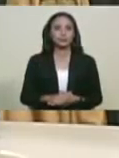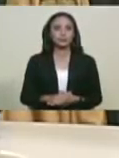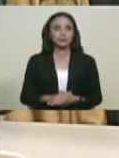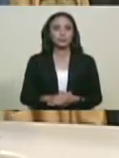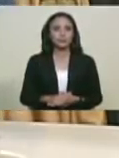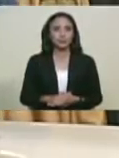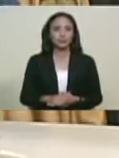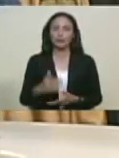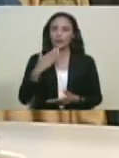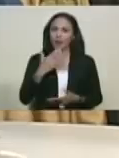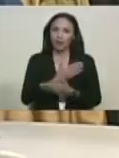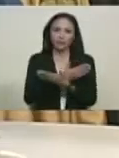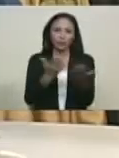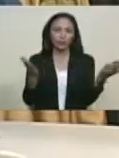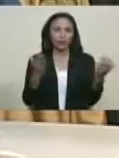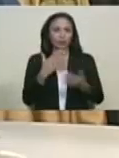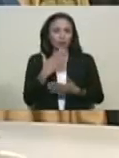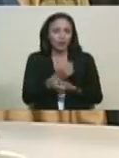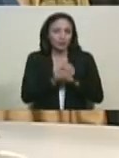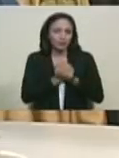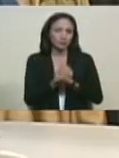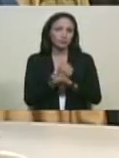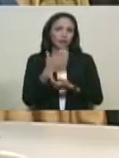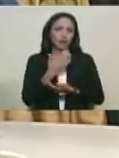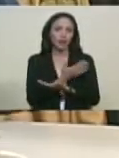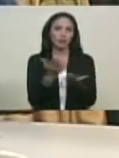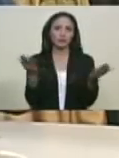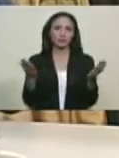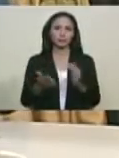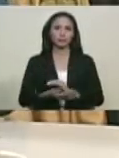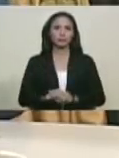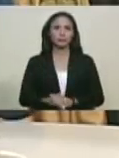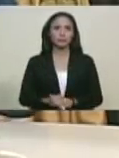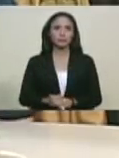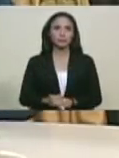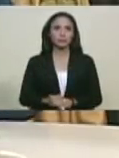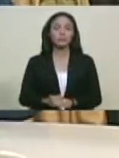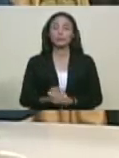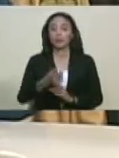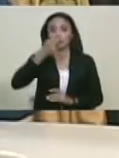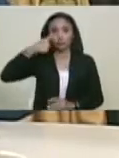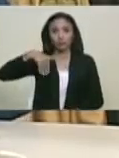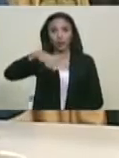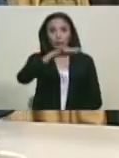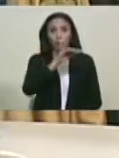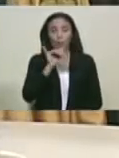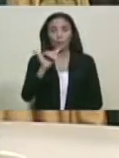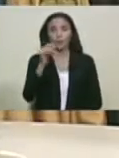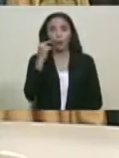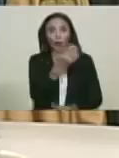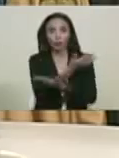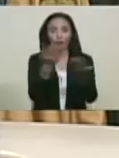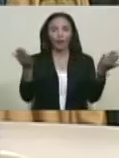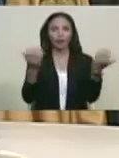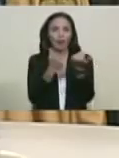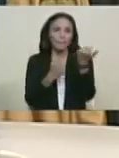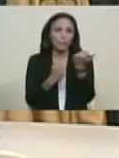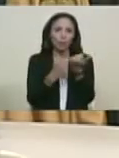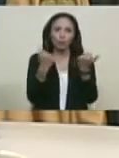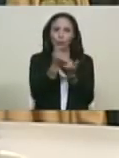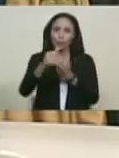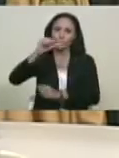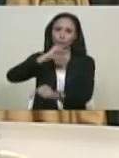agradecerle de mi corazón quiero agradecerle a todo el pueblo venezolano la solidaridad que he recibido el apoyo que he